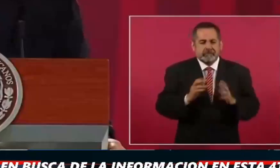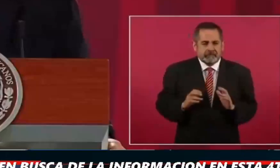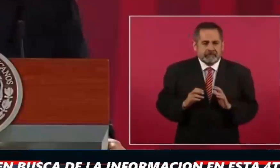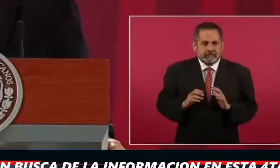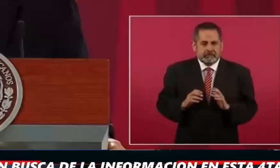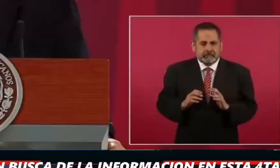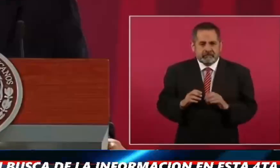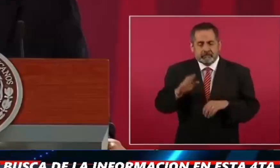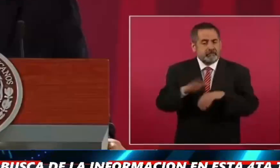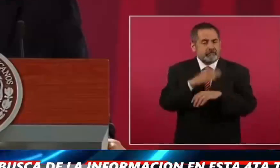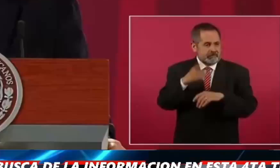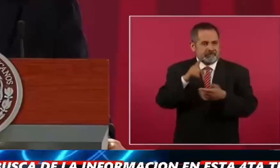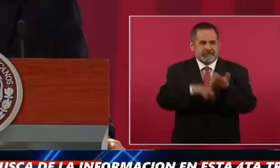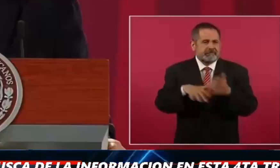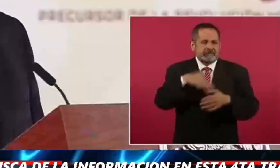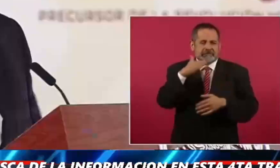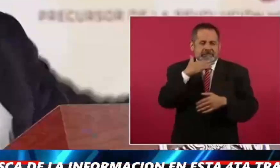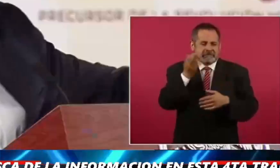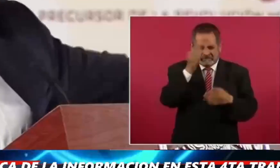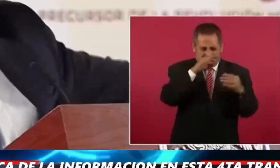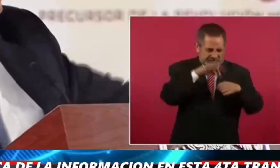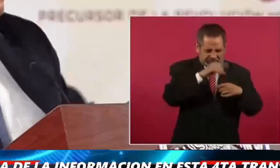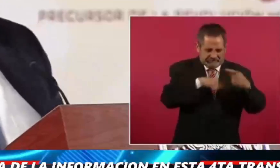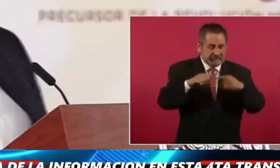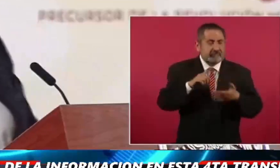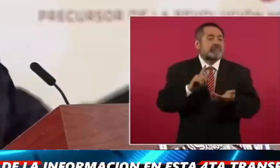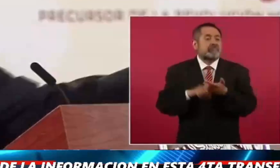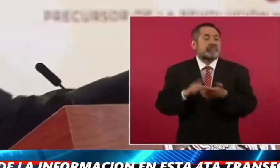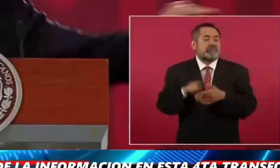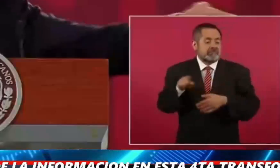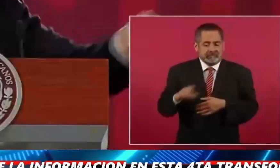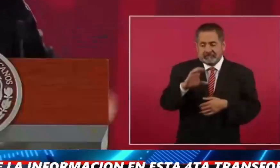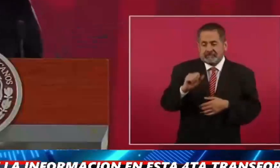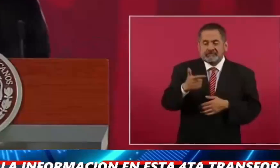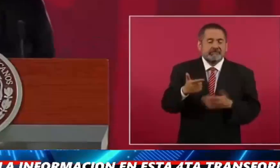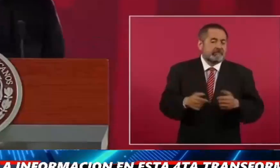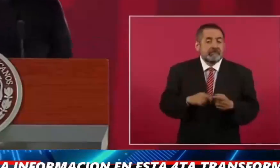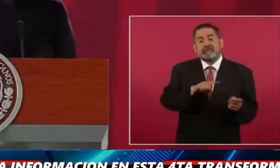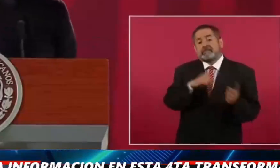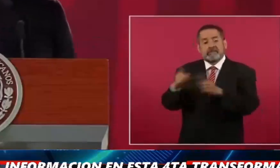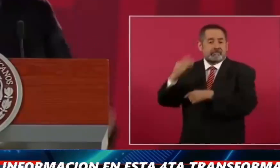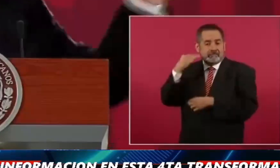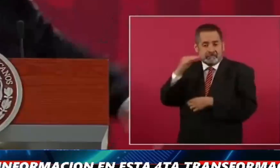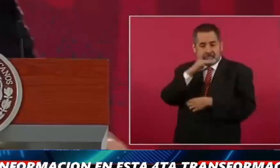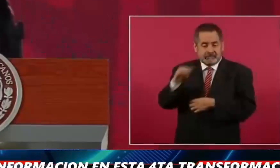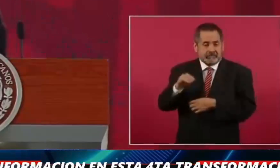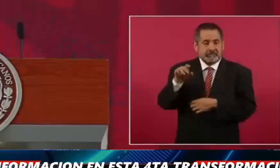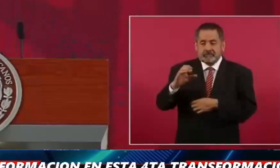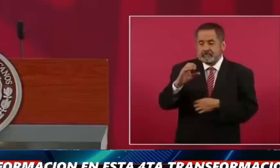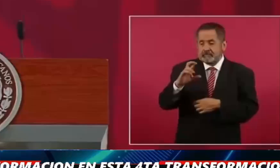el acelerador del fraude. En cambio, en Michoacán, Cristóbal Arias